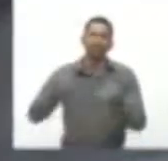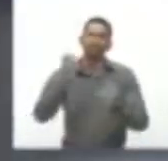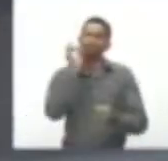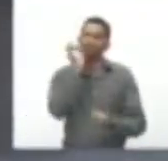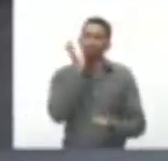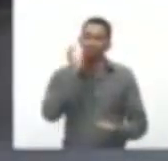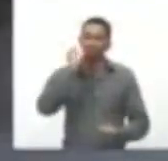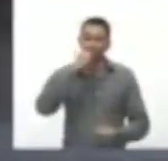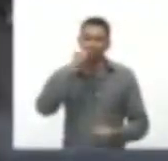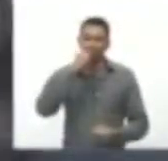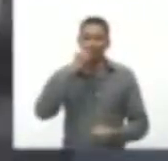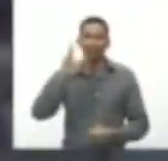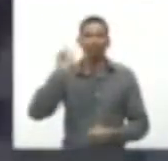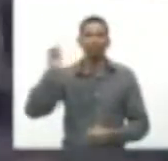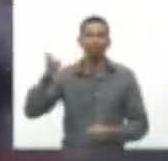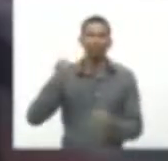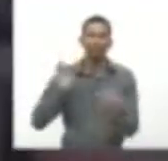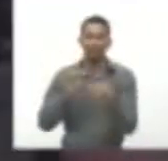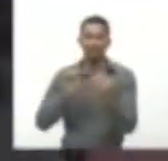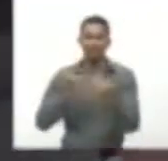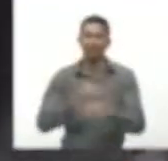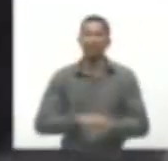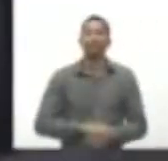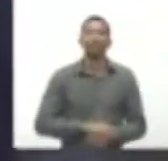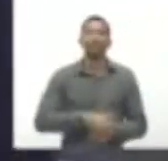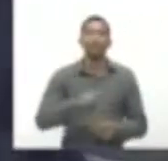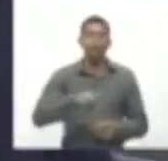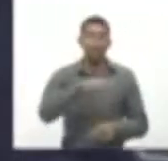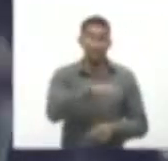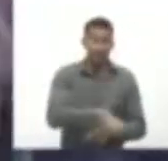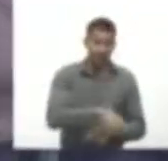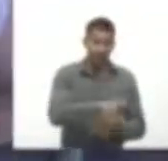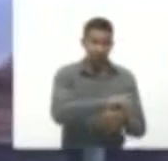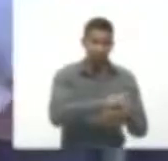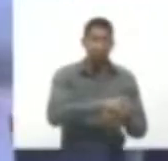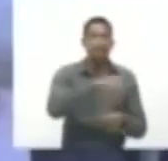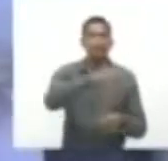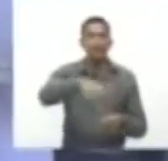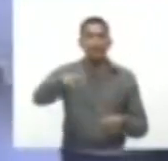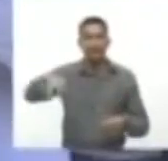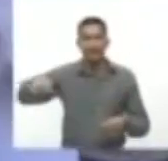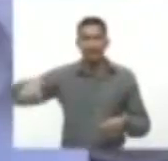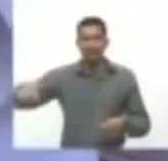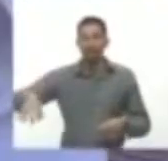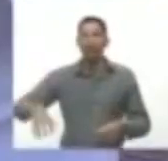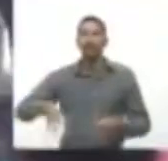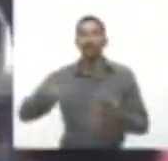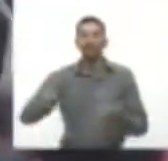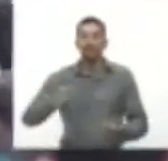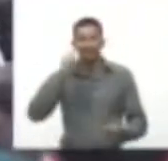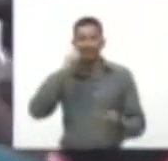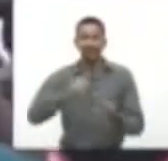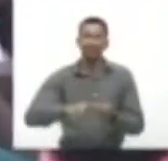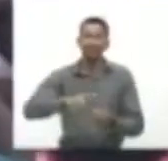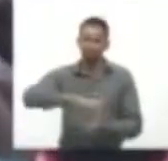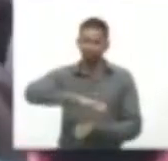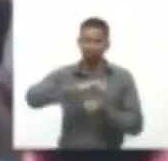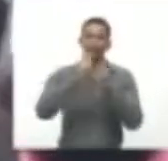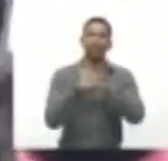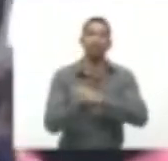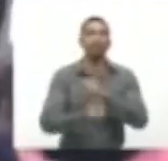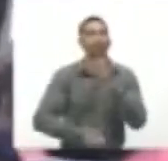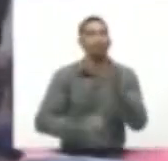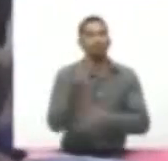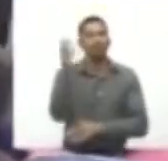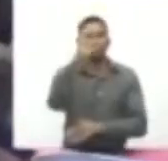serán distintas las jornadas que se llevarán a cabo en las distintas ciudades, donde se discutirá cómo la gente quiere hacer un nuevo país. Pilar Bustamante, Las Noticias,